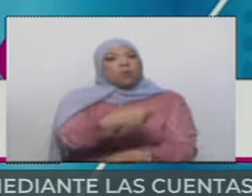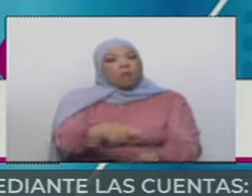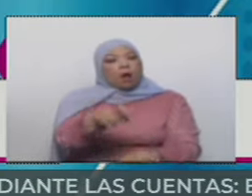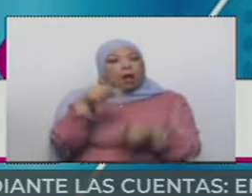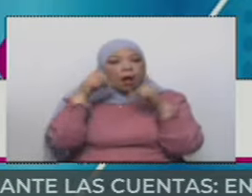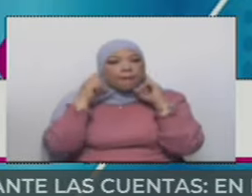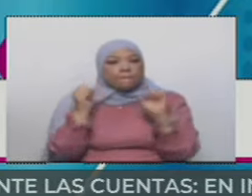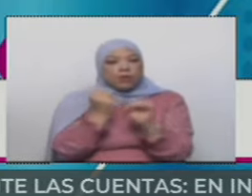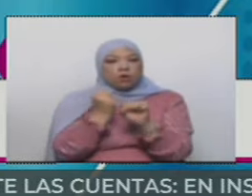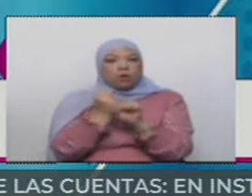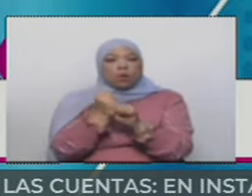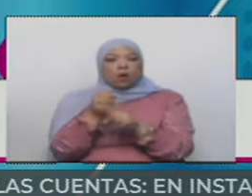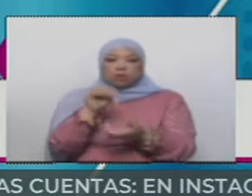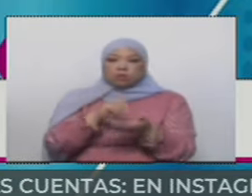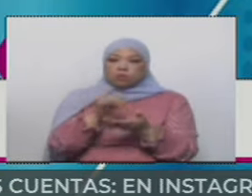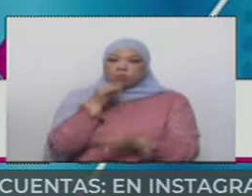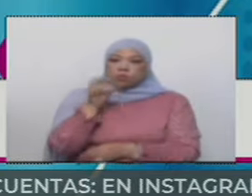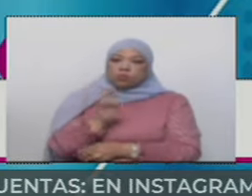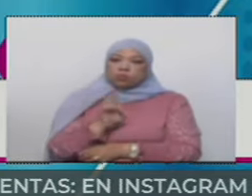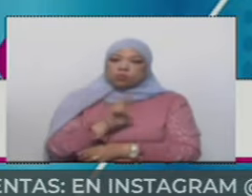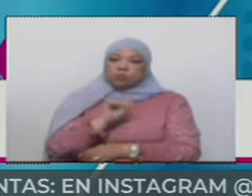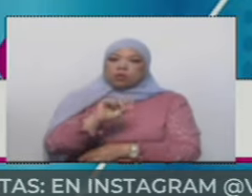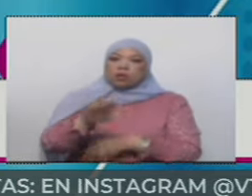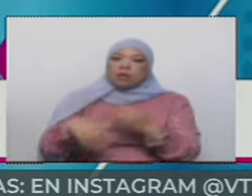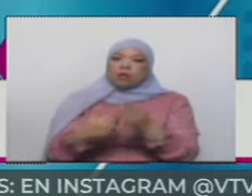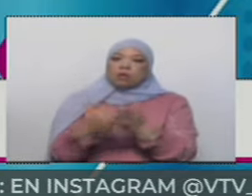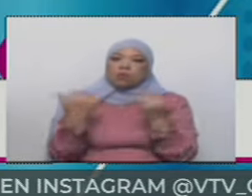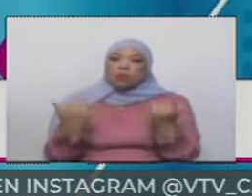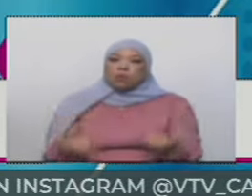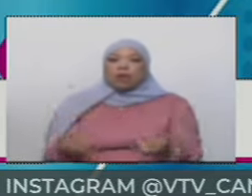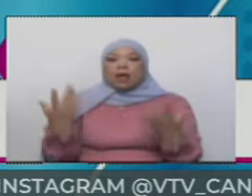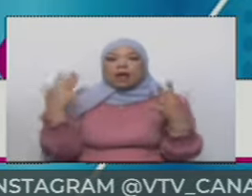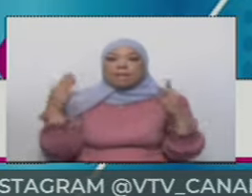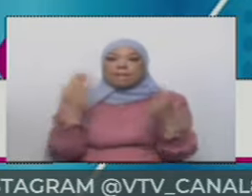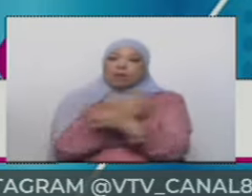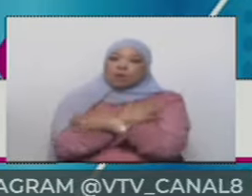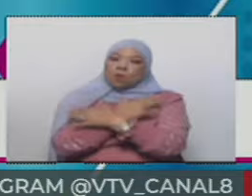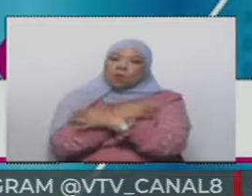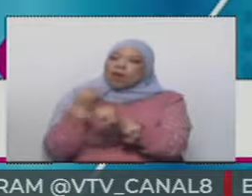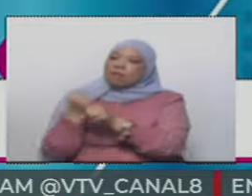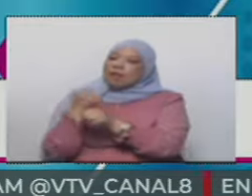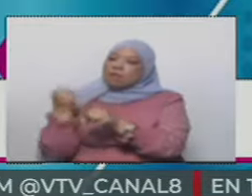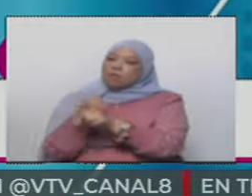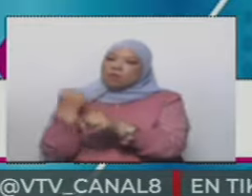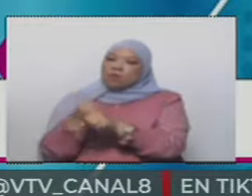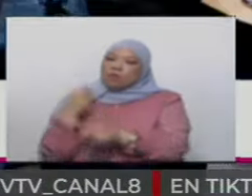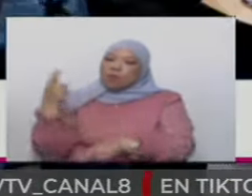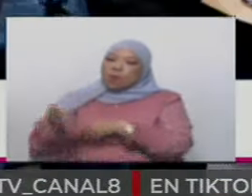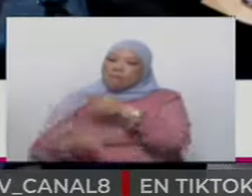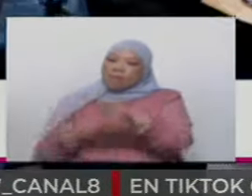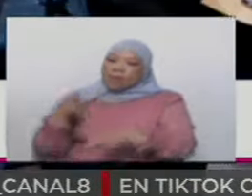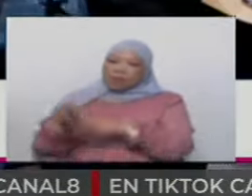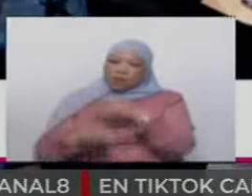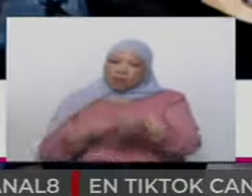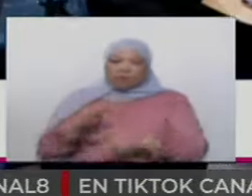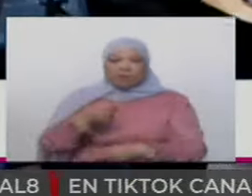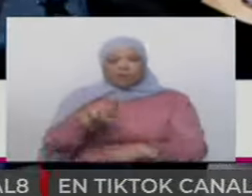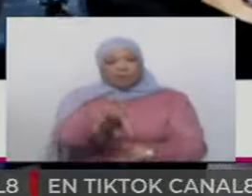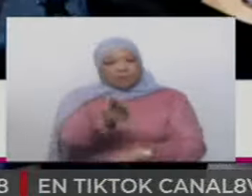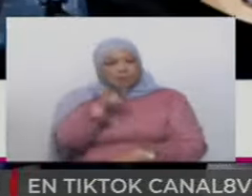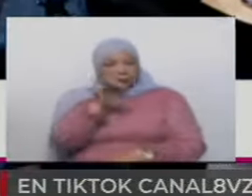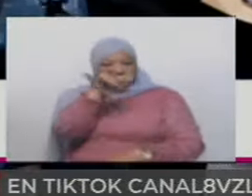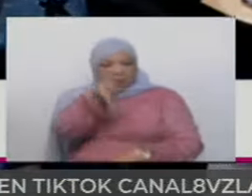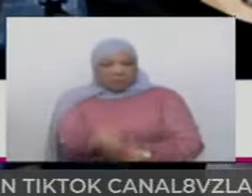experto que le arregle el tren. Aquí están mis compañeros del metro. Dámosle un aplauso a mis compañeros de trabajo, que los invité muy